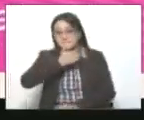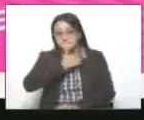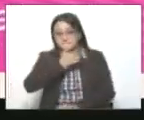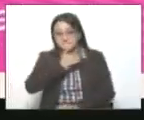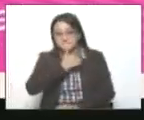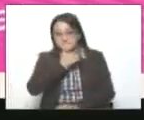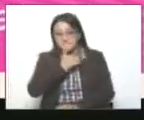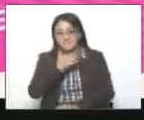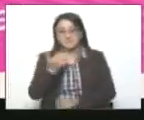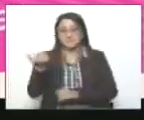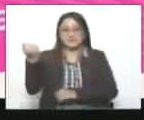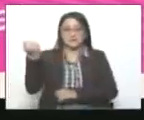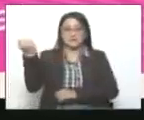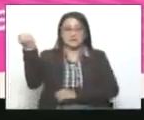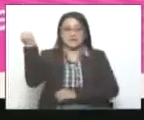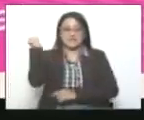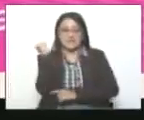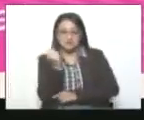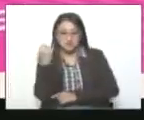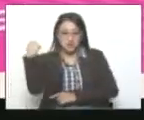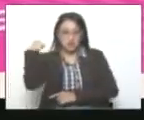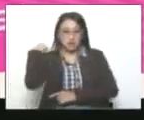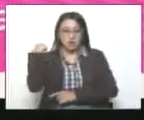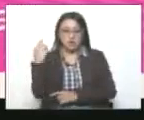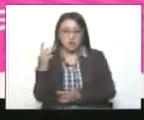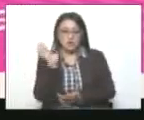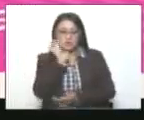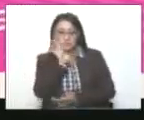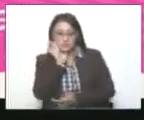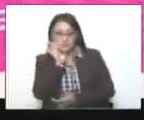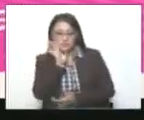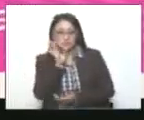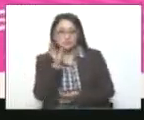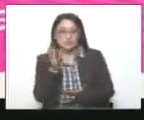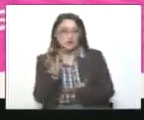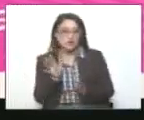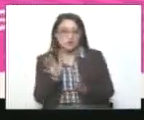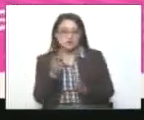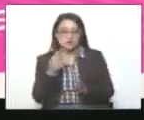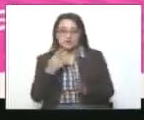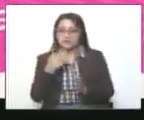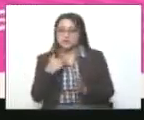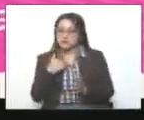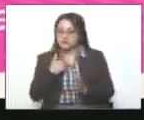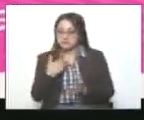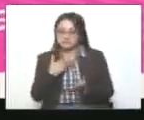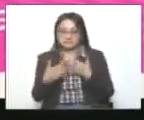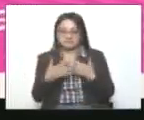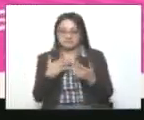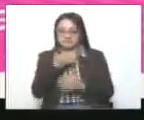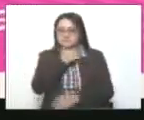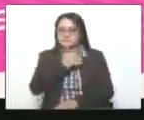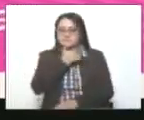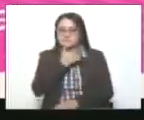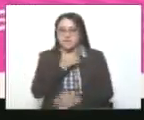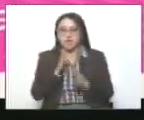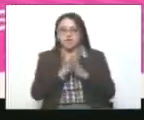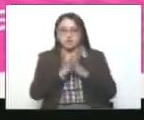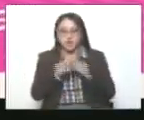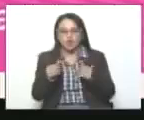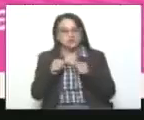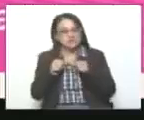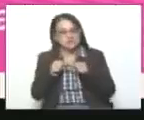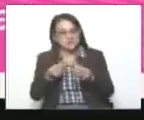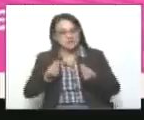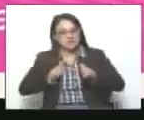conspiraciones, puñaladas por la espalda, y he sobrevivido a todo. Yo creo por ese